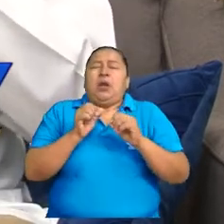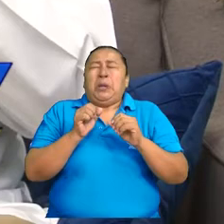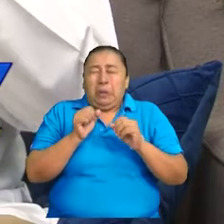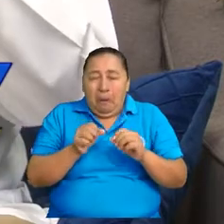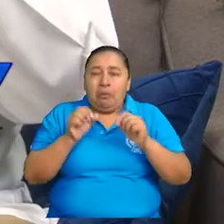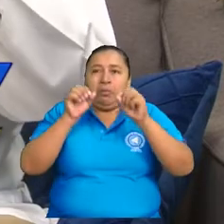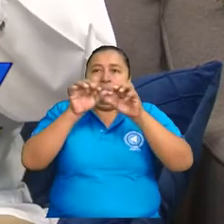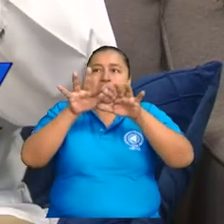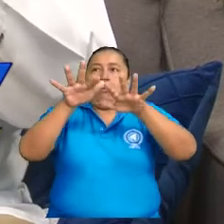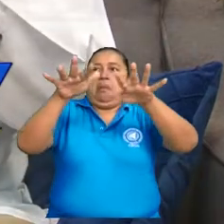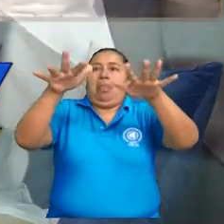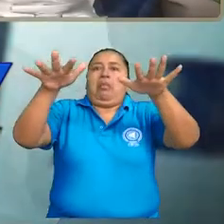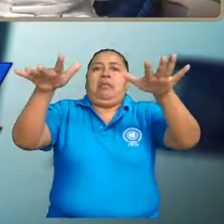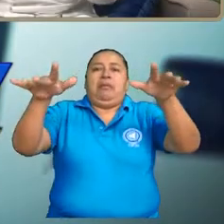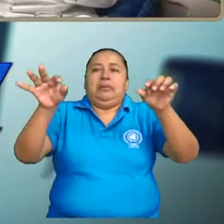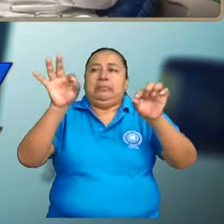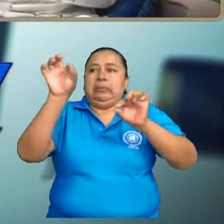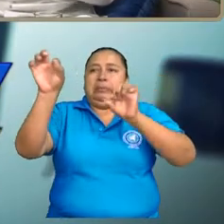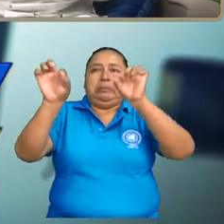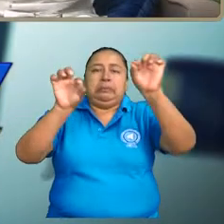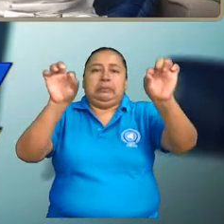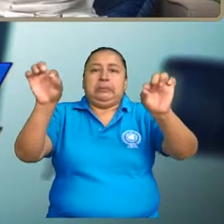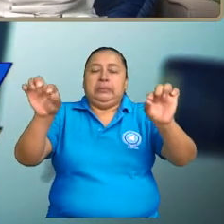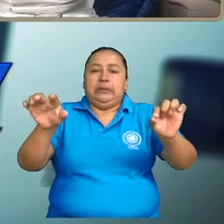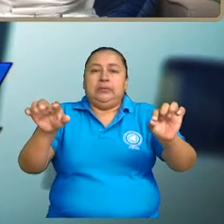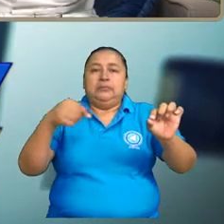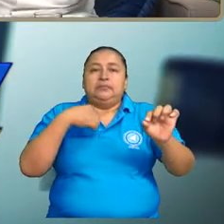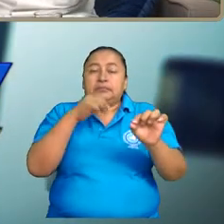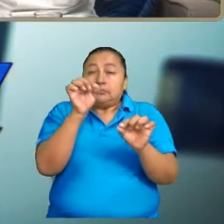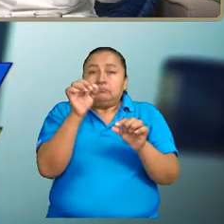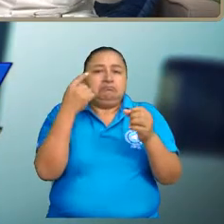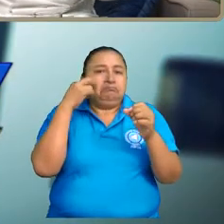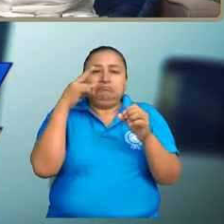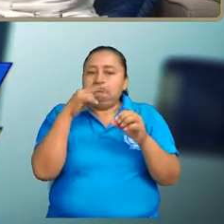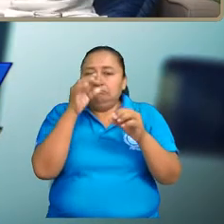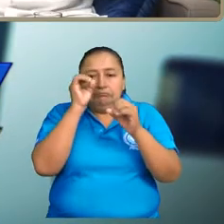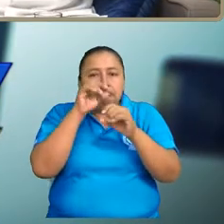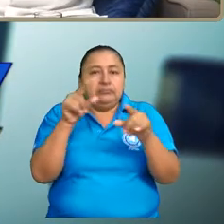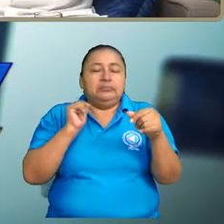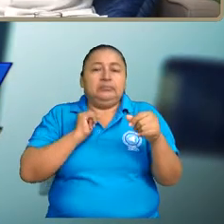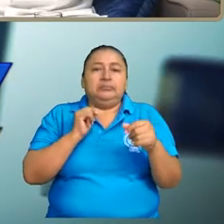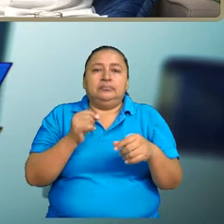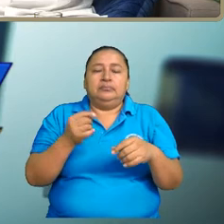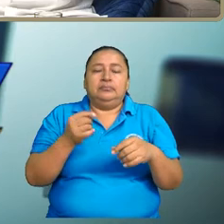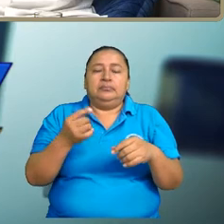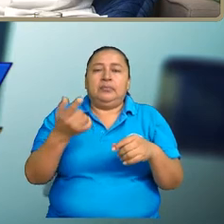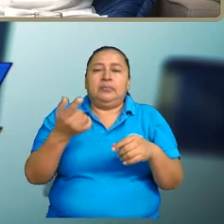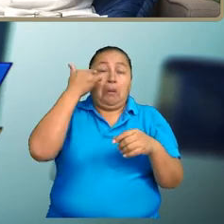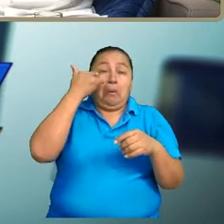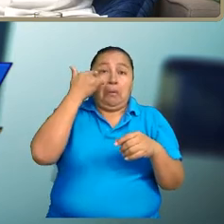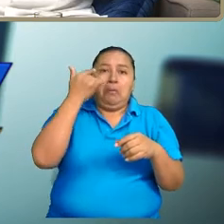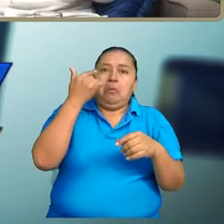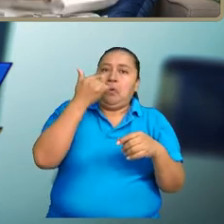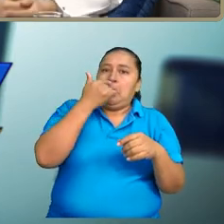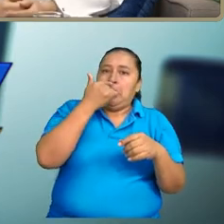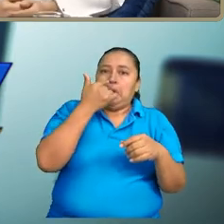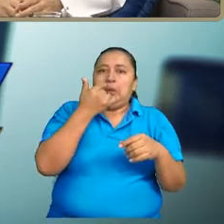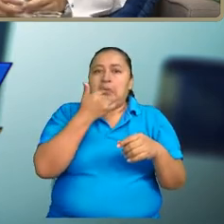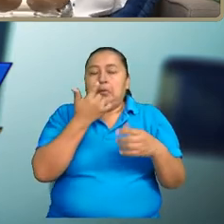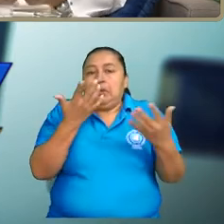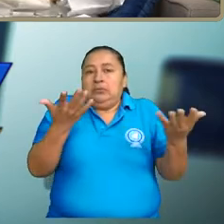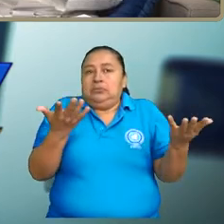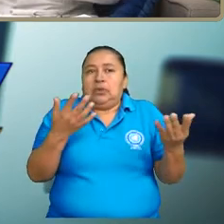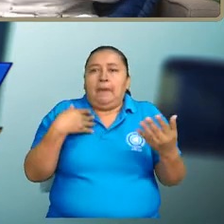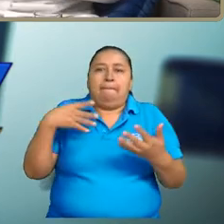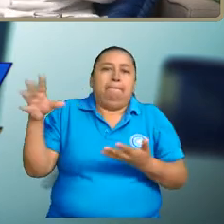toser salen las partículas de saliva, inclusive microscópicas, que no las veo, y me llegó al ojo, me llegó a la boca, me llegó a la nariz y